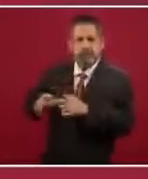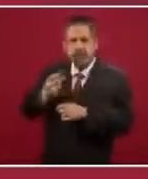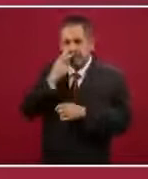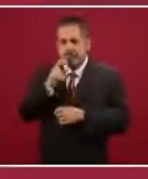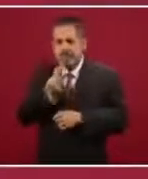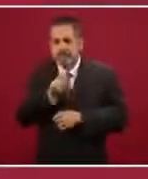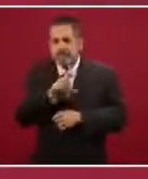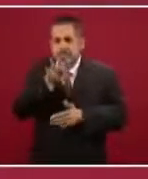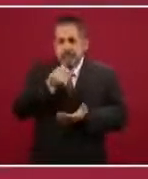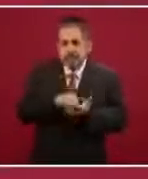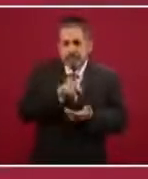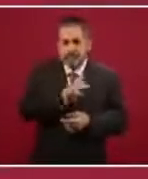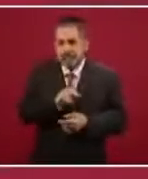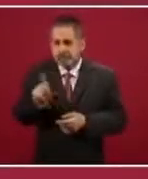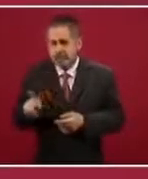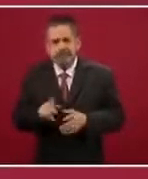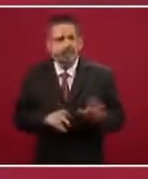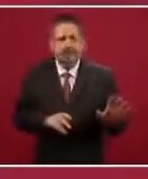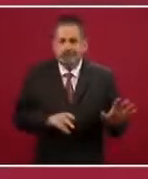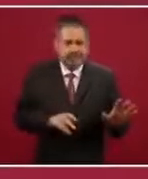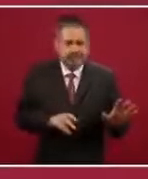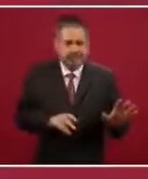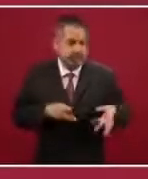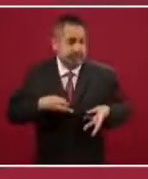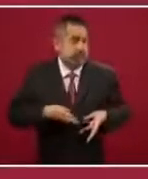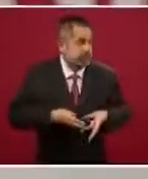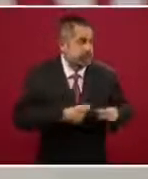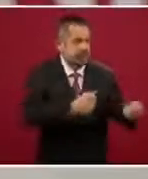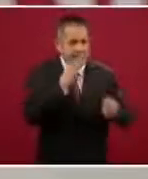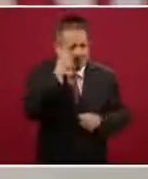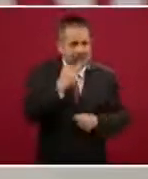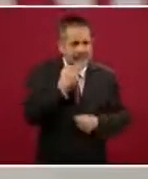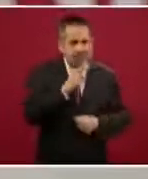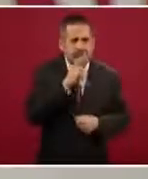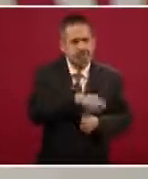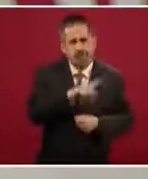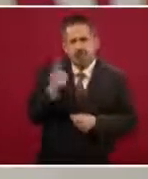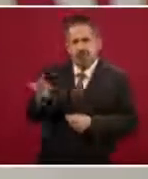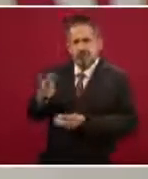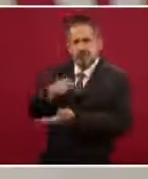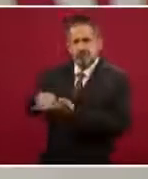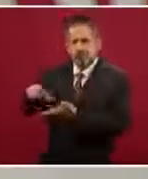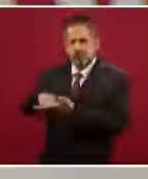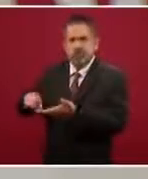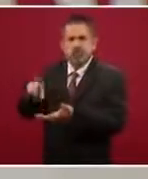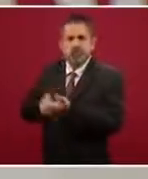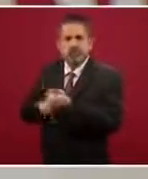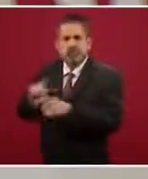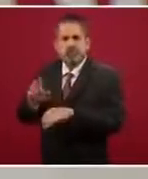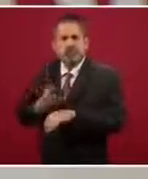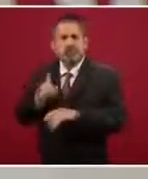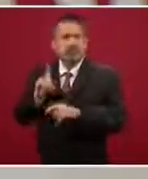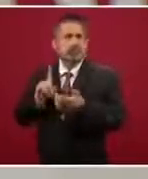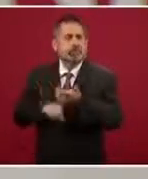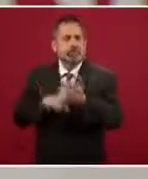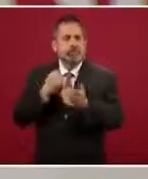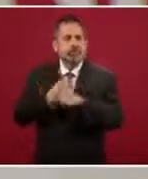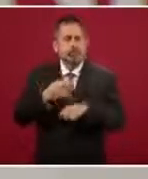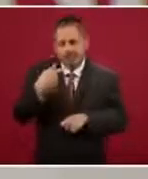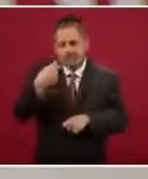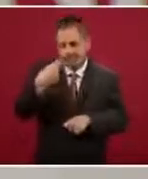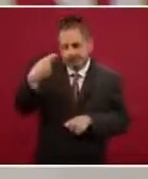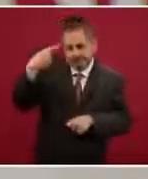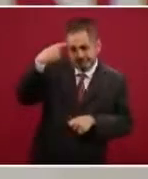semejante. Entonces, mejor hay que guardar esto. Lo mismo los termómetros de proximidad infrarrojos.